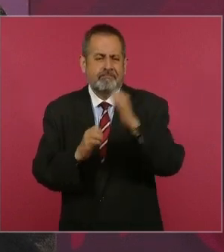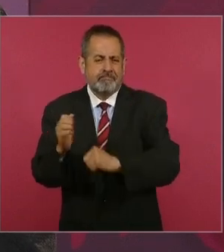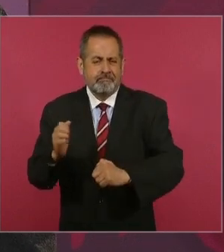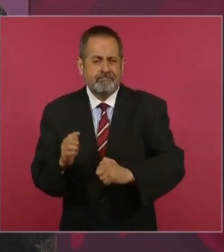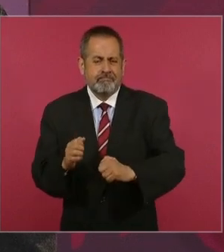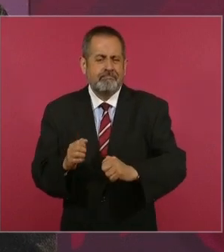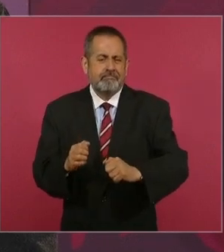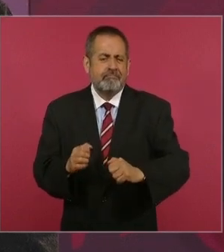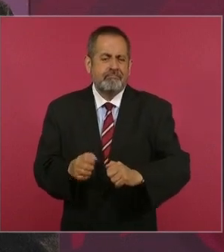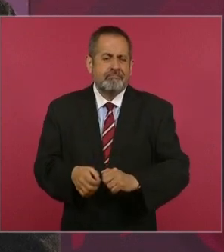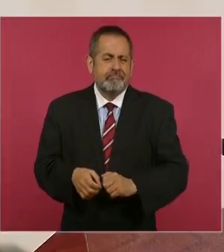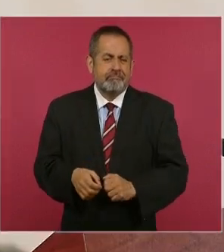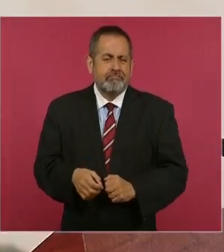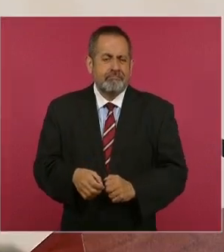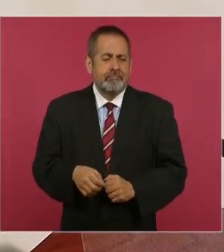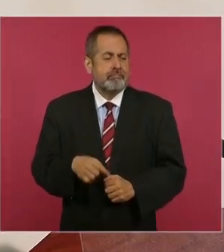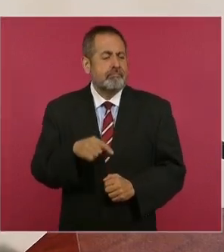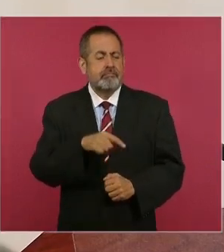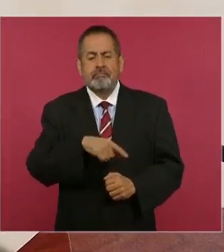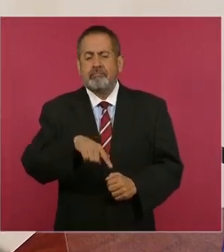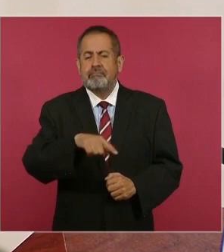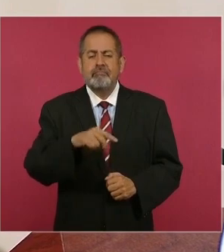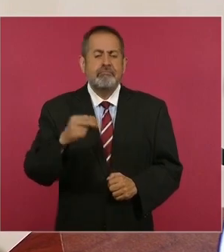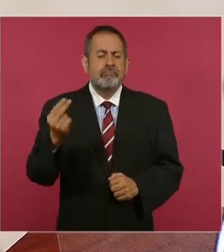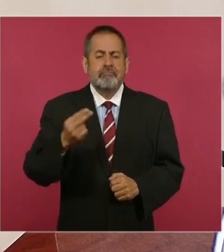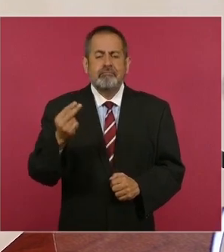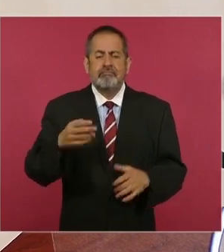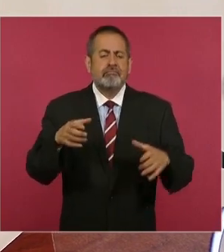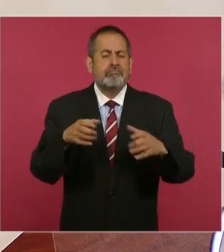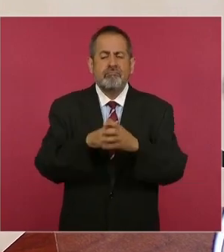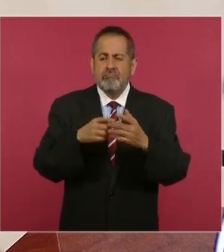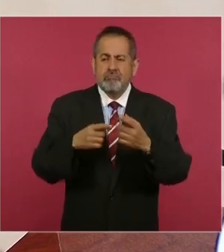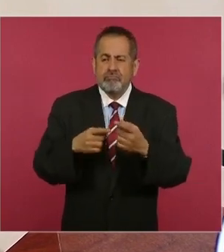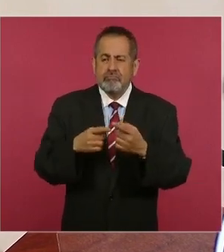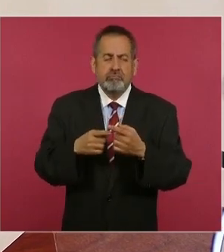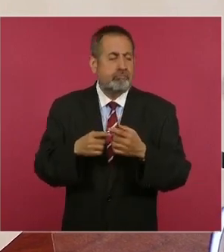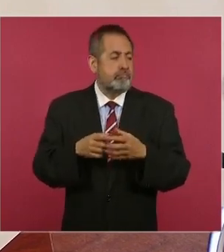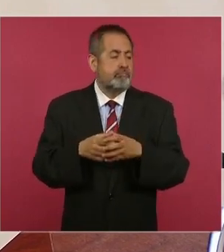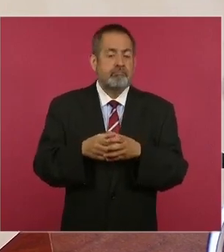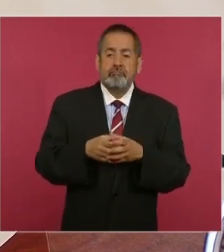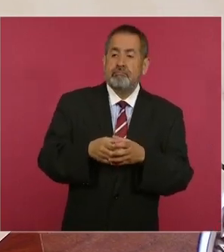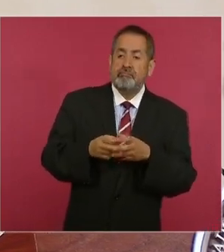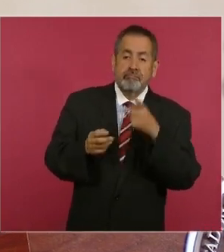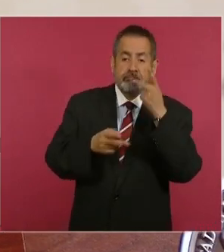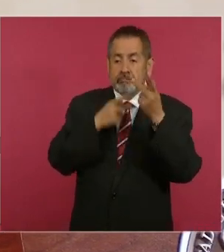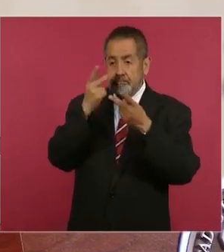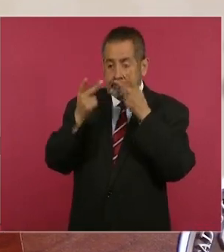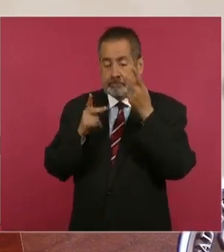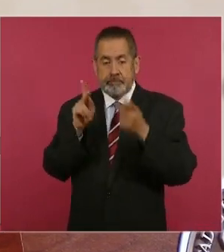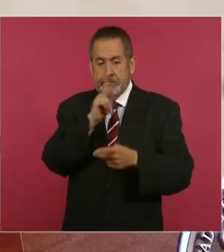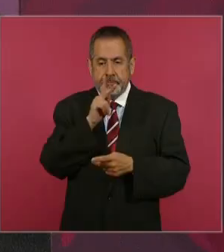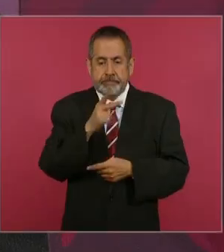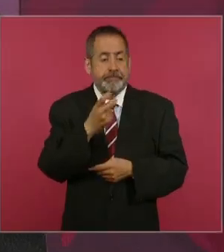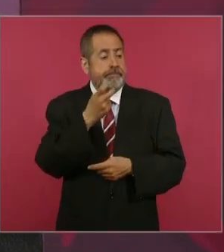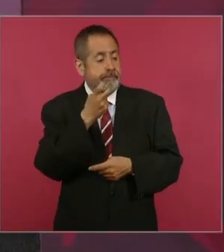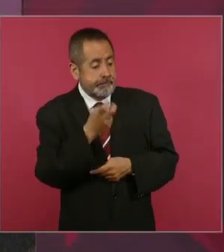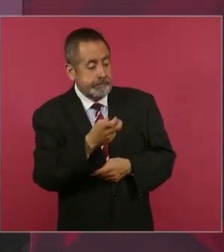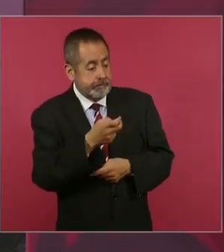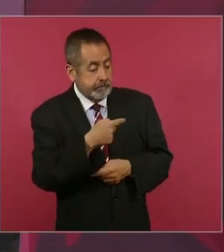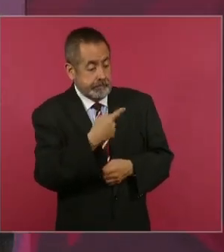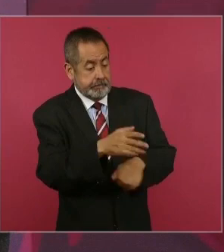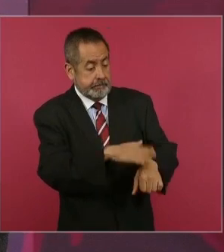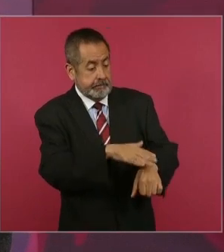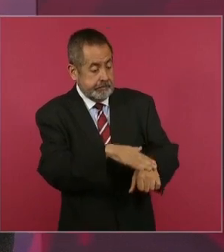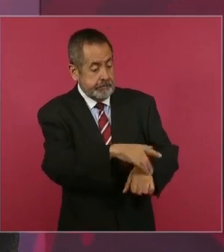engañar pues necesitan la demagogia Y ese es el papel de algunos medios